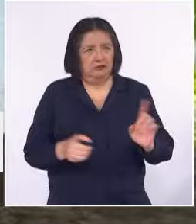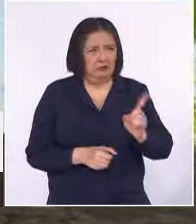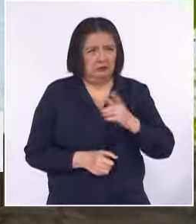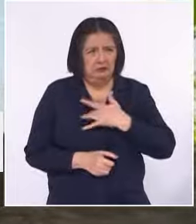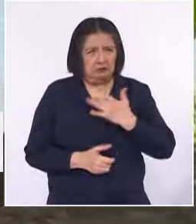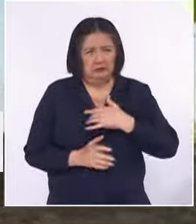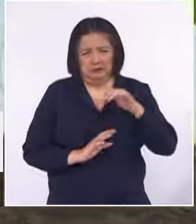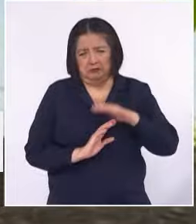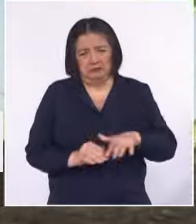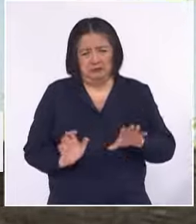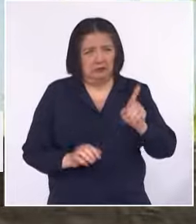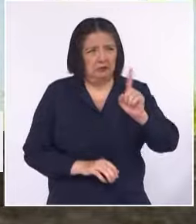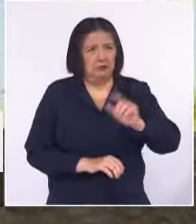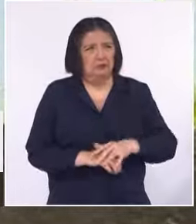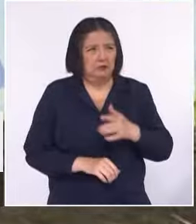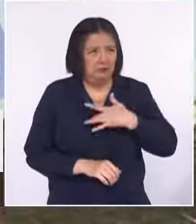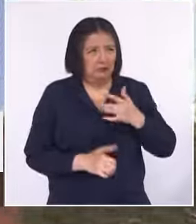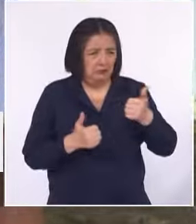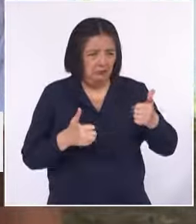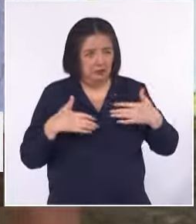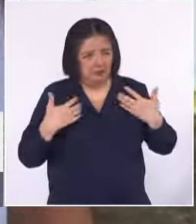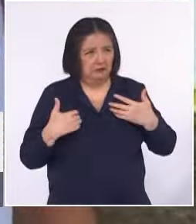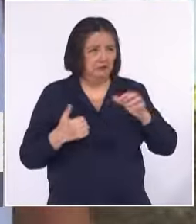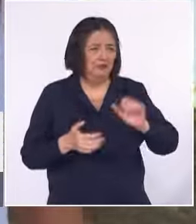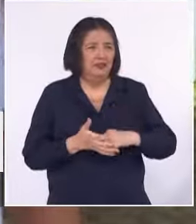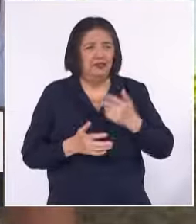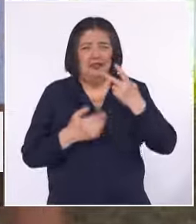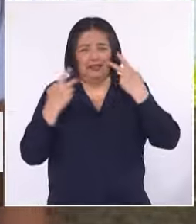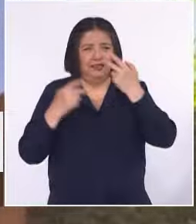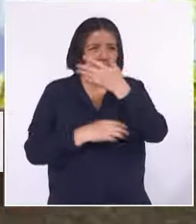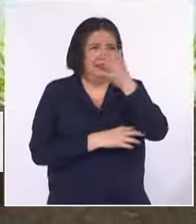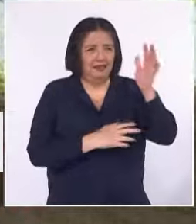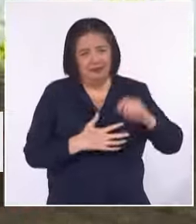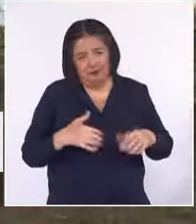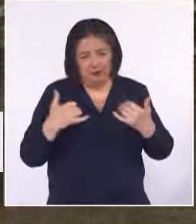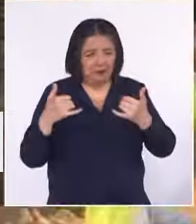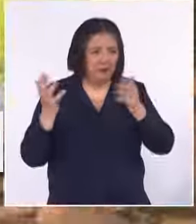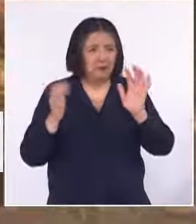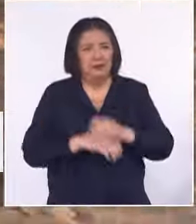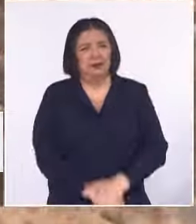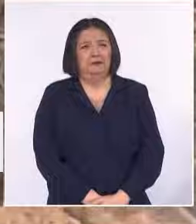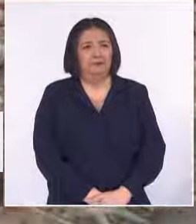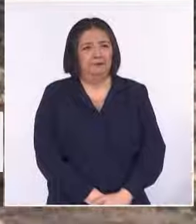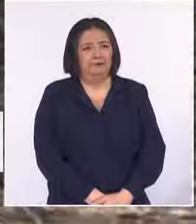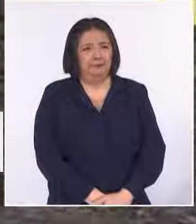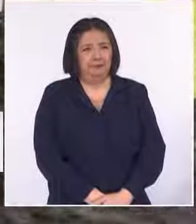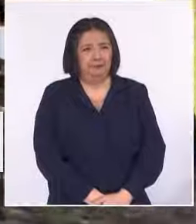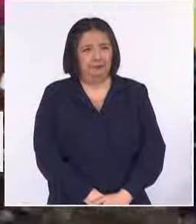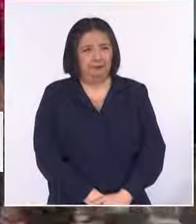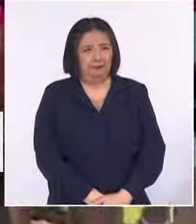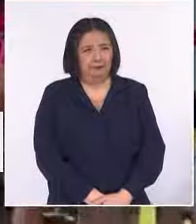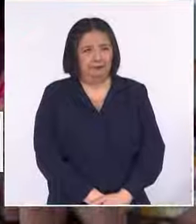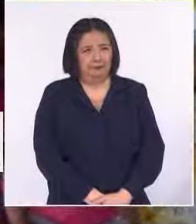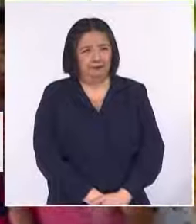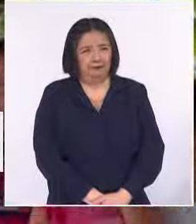sentimos menos. Nos sentimos dichosos de tener a la selva para nuestras aventuras.